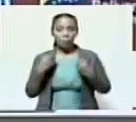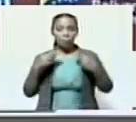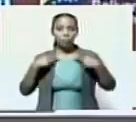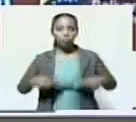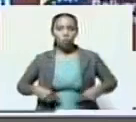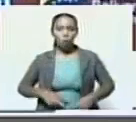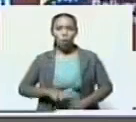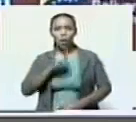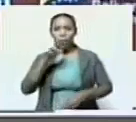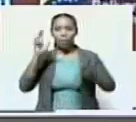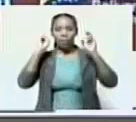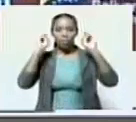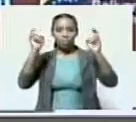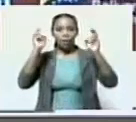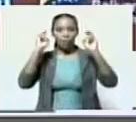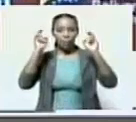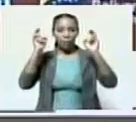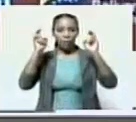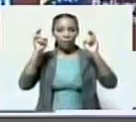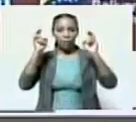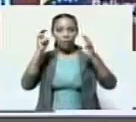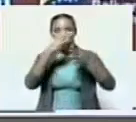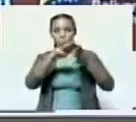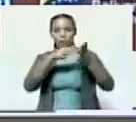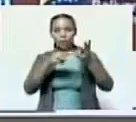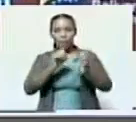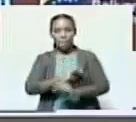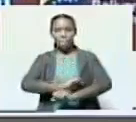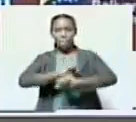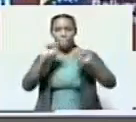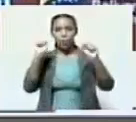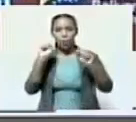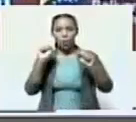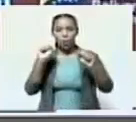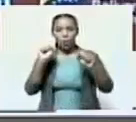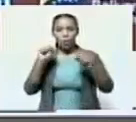terrible tema de los artefactos explosivos que llaman minas,